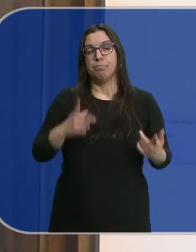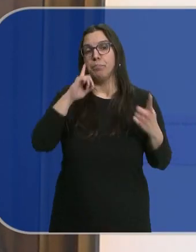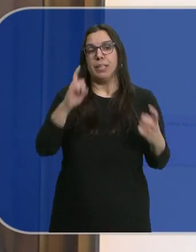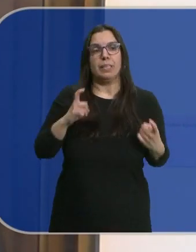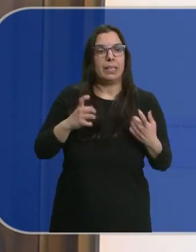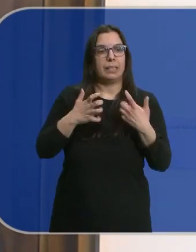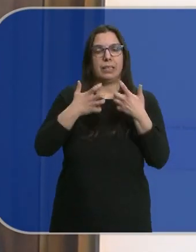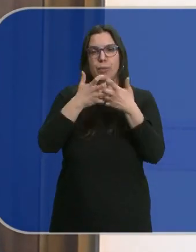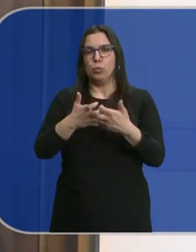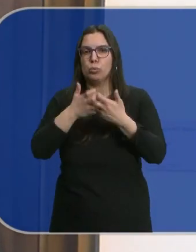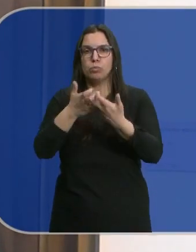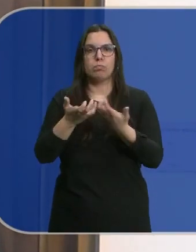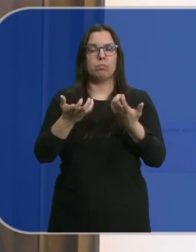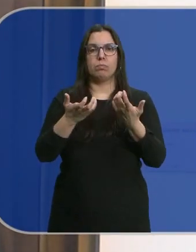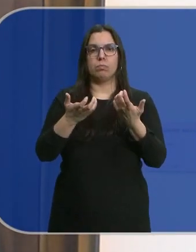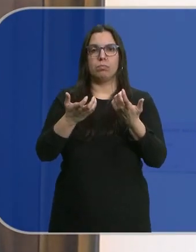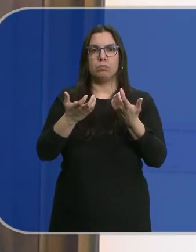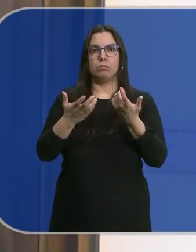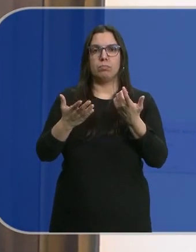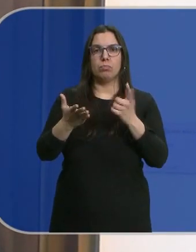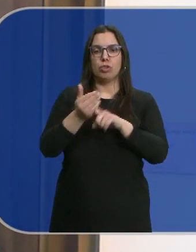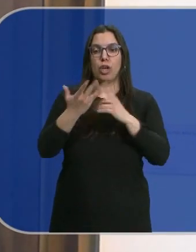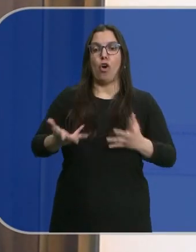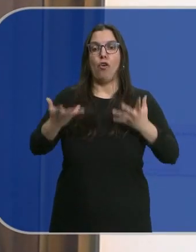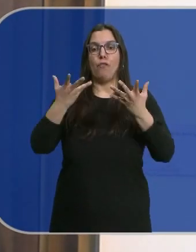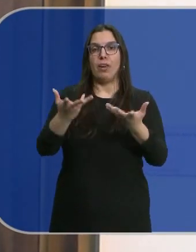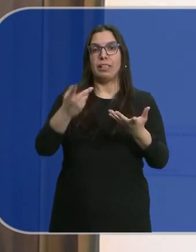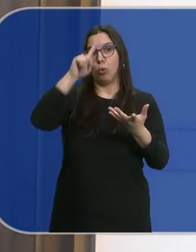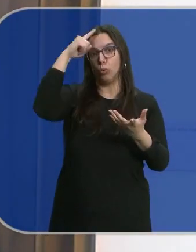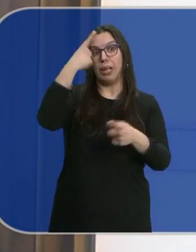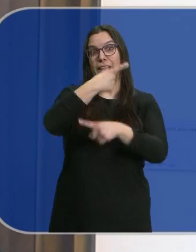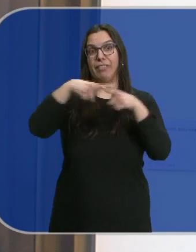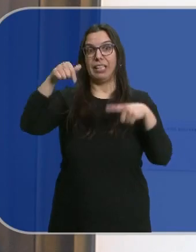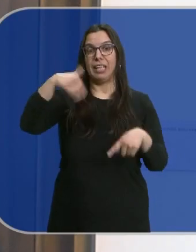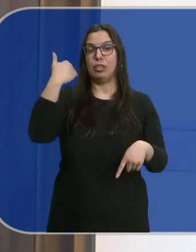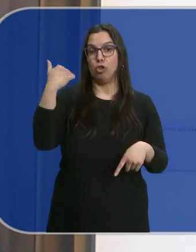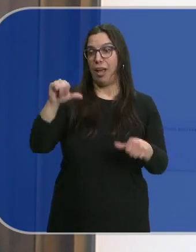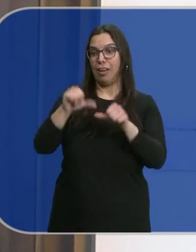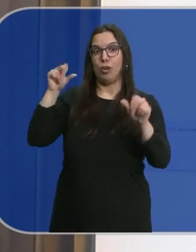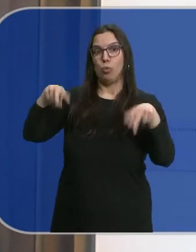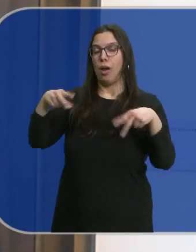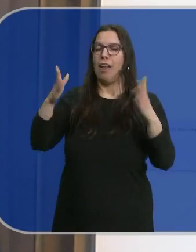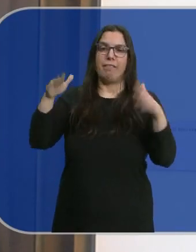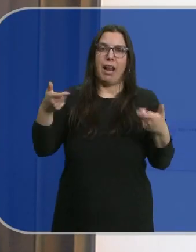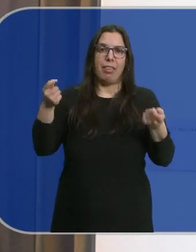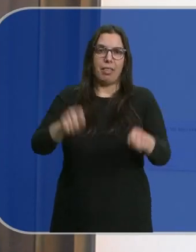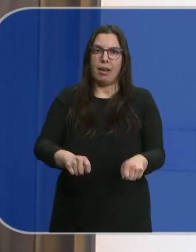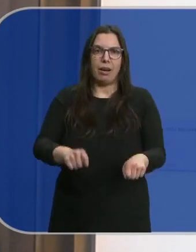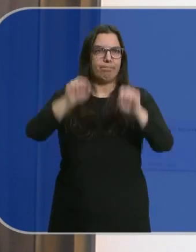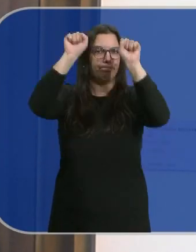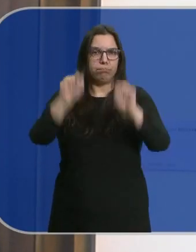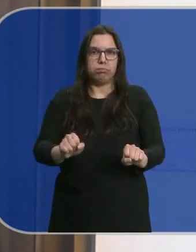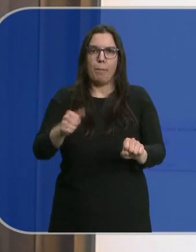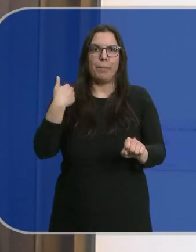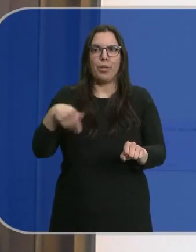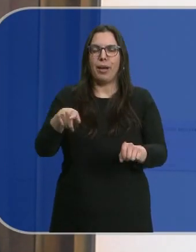Intentar pelear por tener una oferta diferente cultural en Soria, que no había. Es una pena tener que abocar al cierre, pero claro, llega un momento que